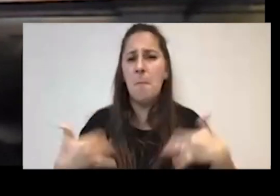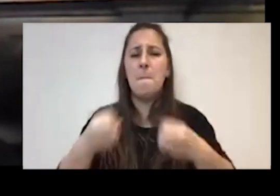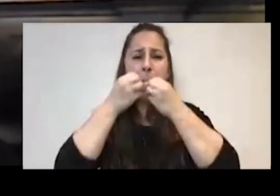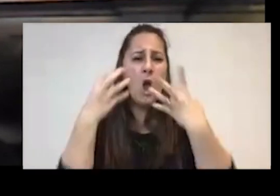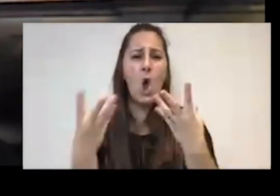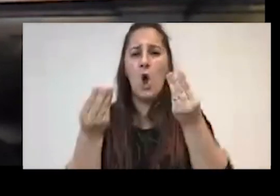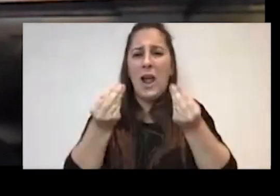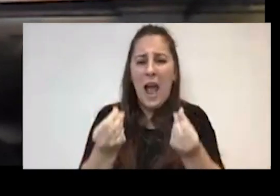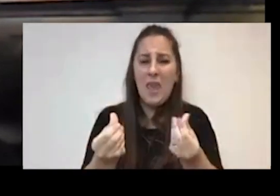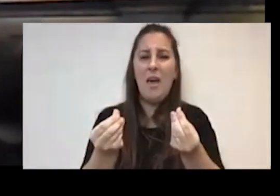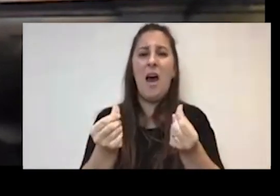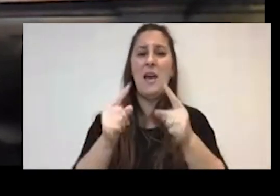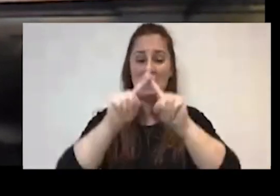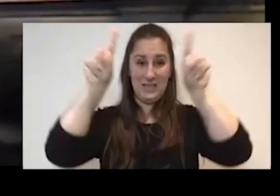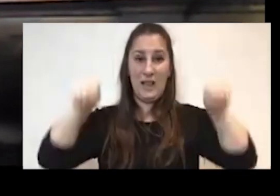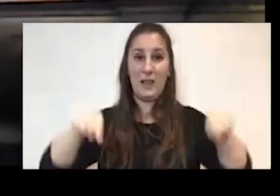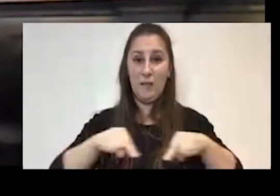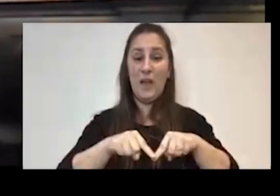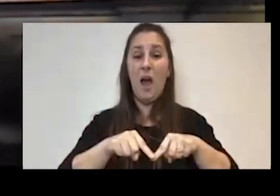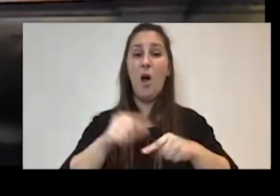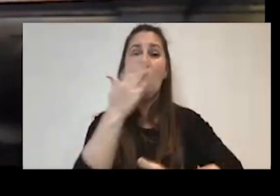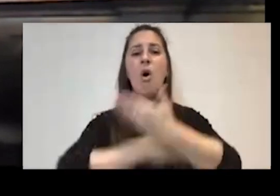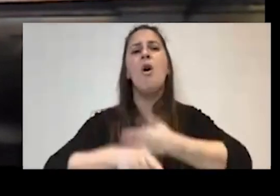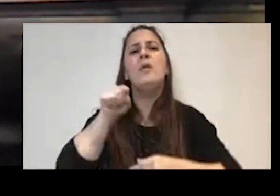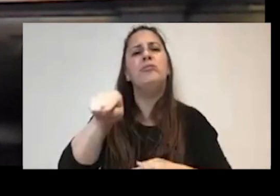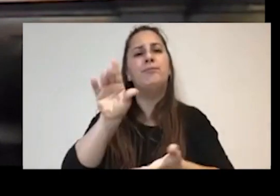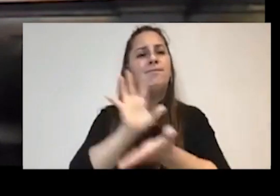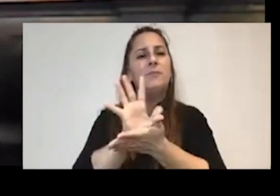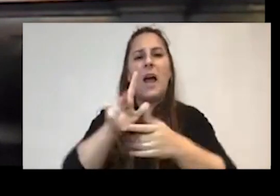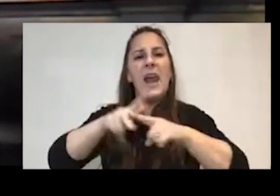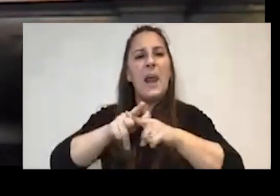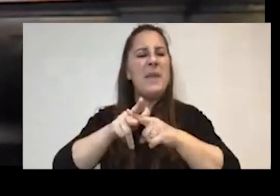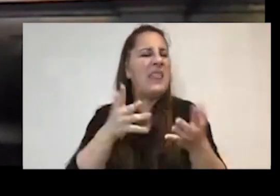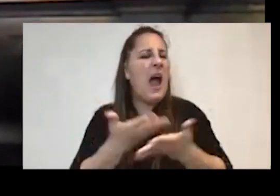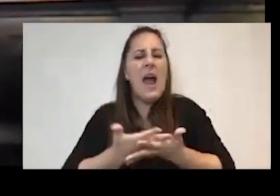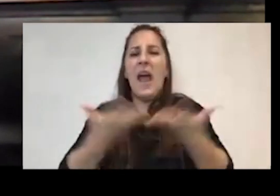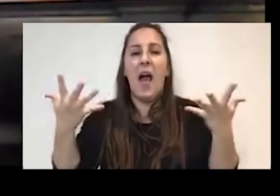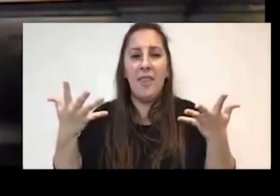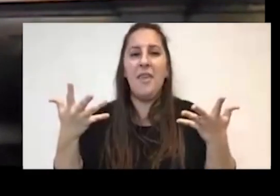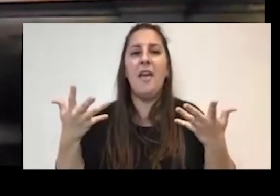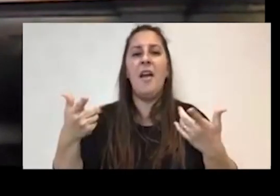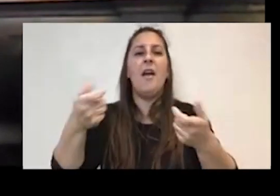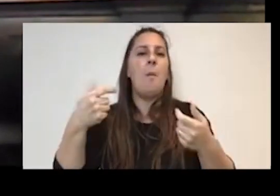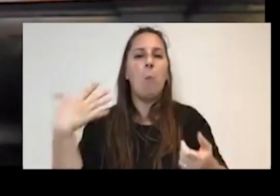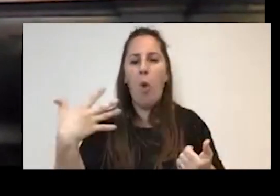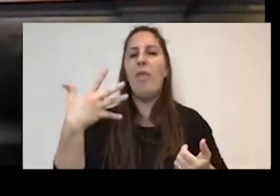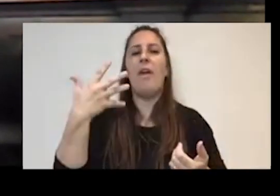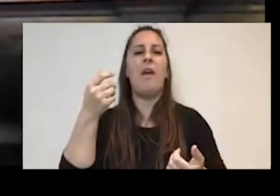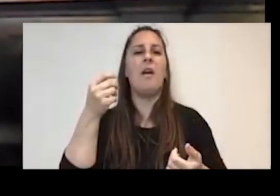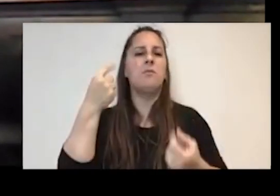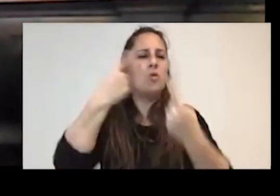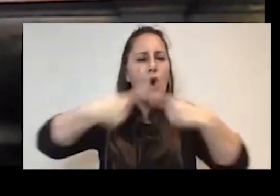sea también una herramienta amplia que nos permita contar